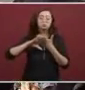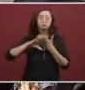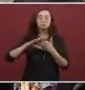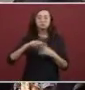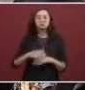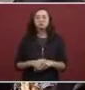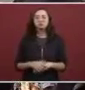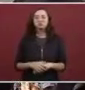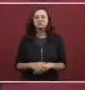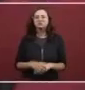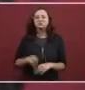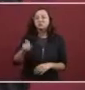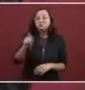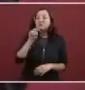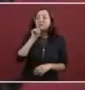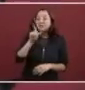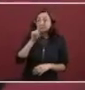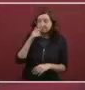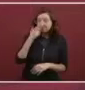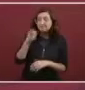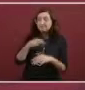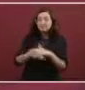dice: ese gallo quiere maíz.